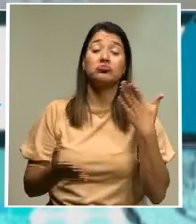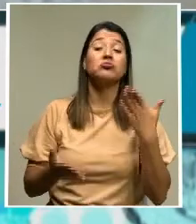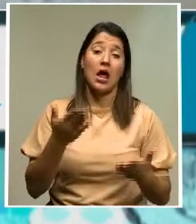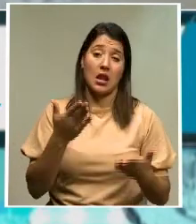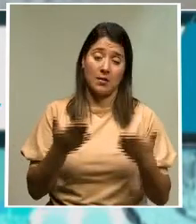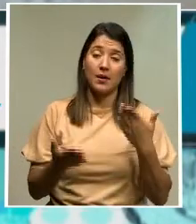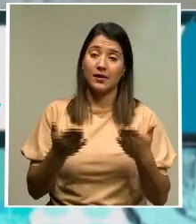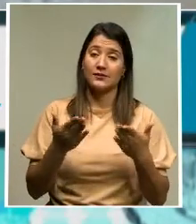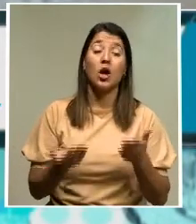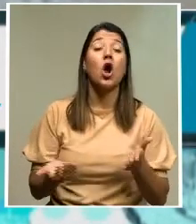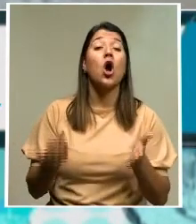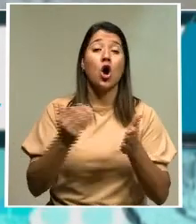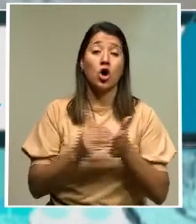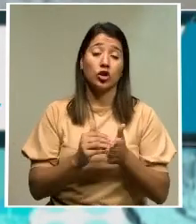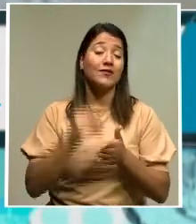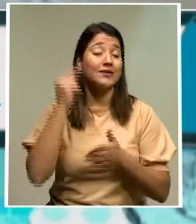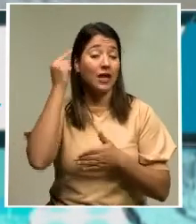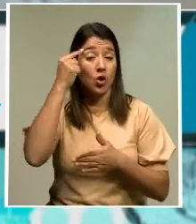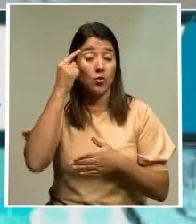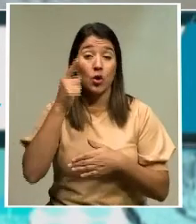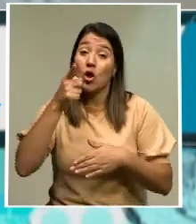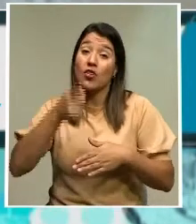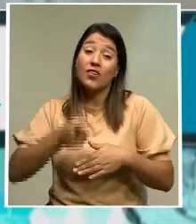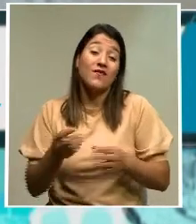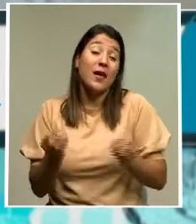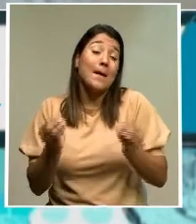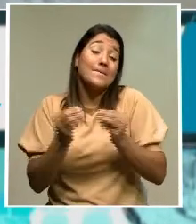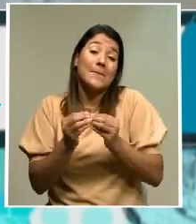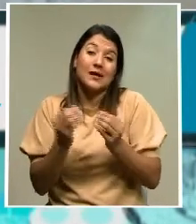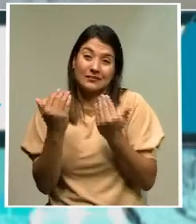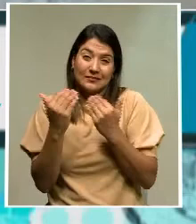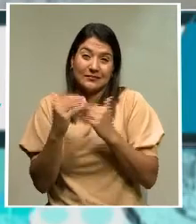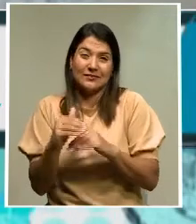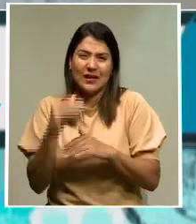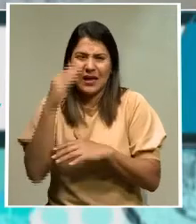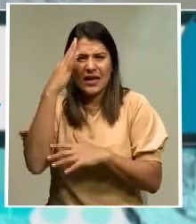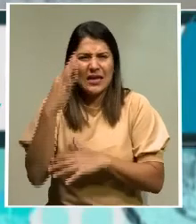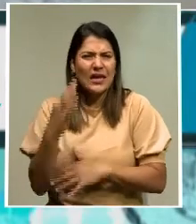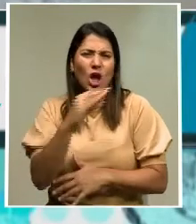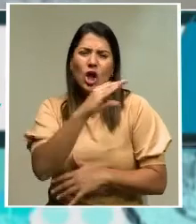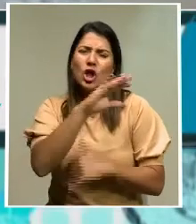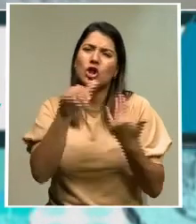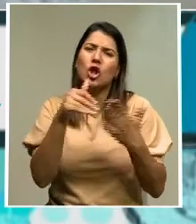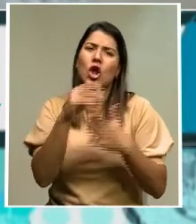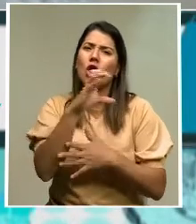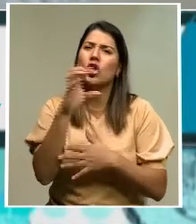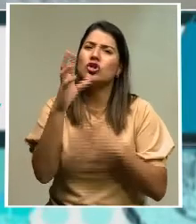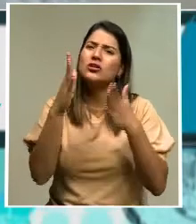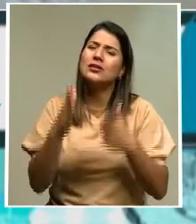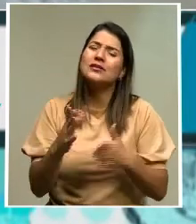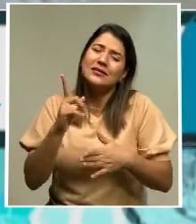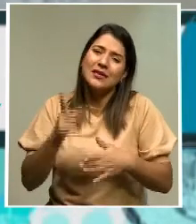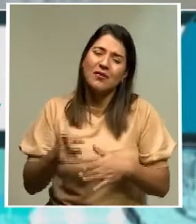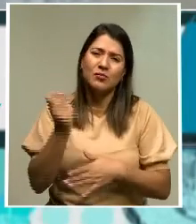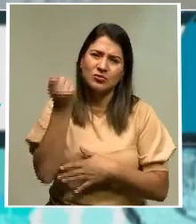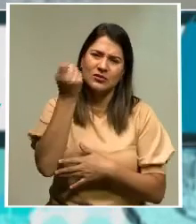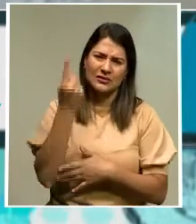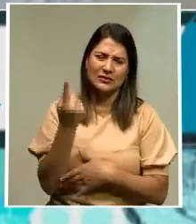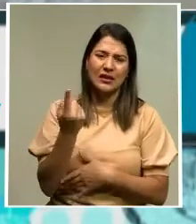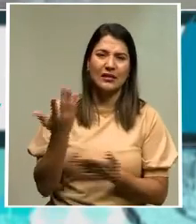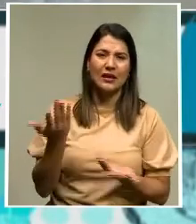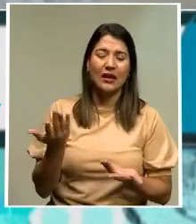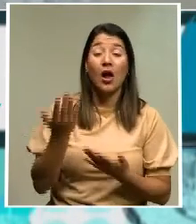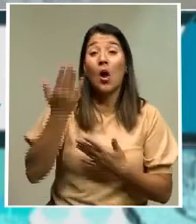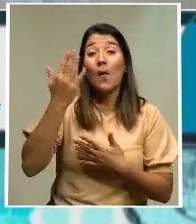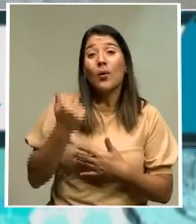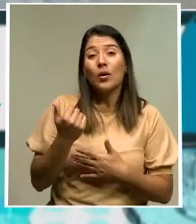va a tener que tomar medidas más restrictivas, y que yo creo que todos los costarricenses tenemos que estar conscientes, ¿verdad? Porque esto,